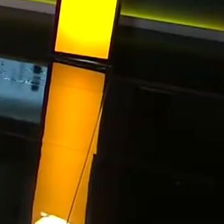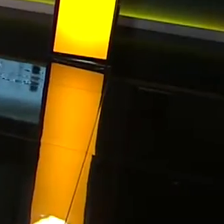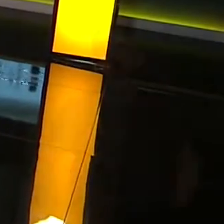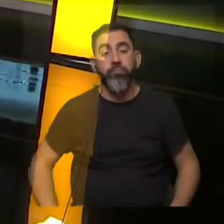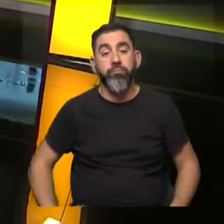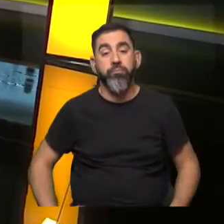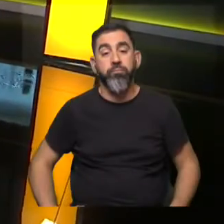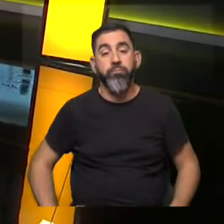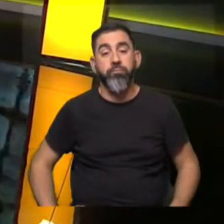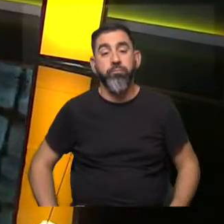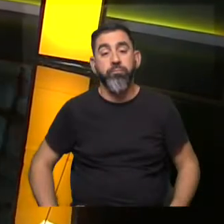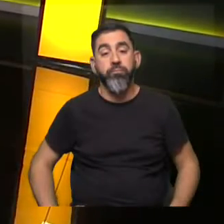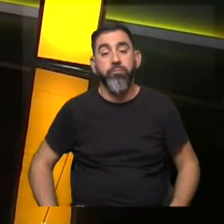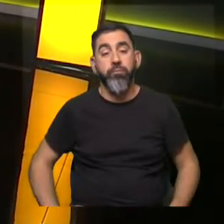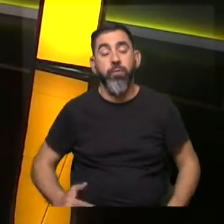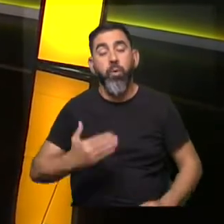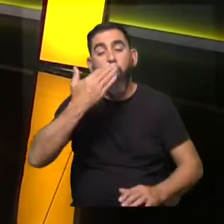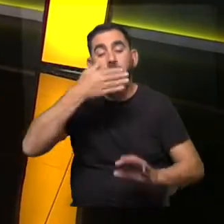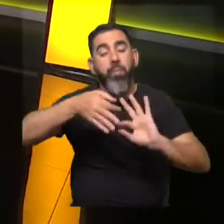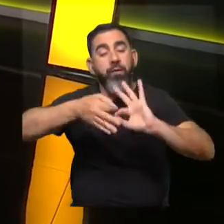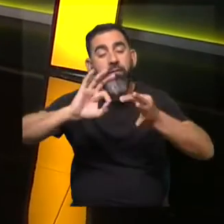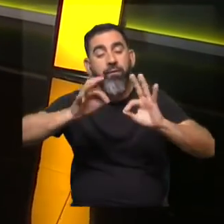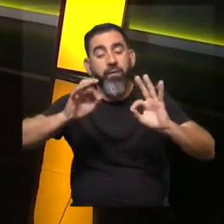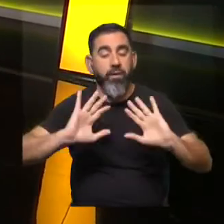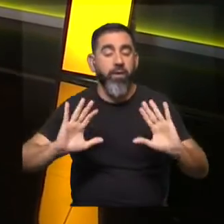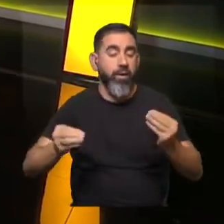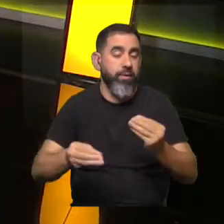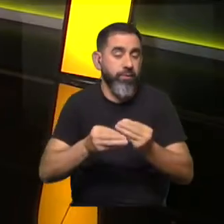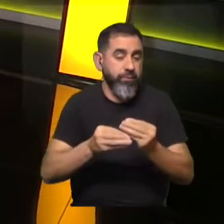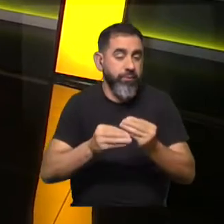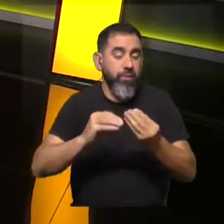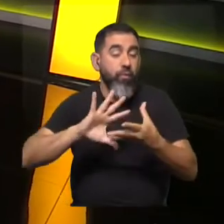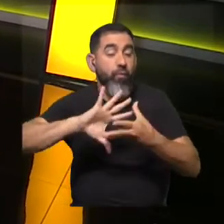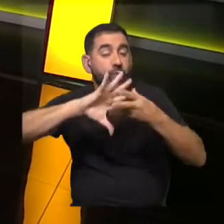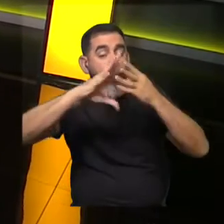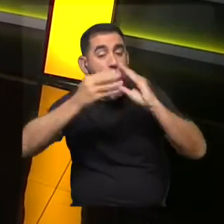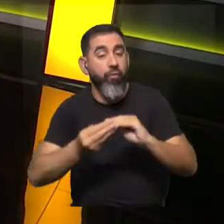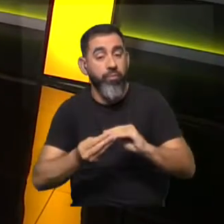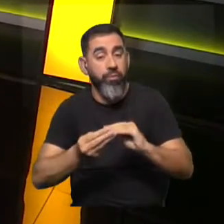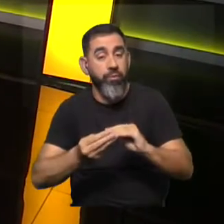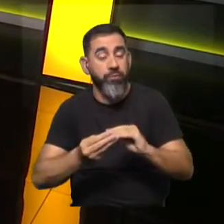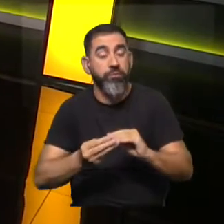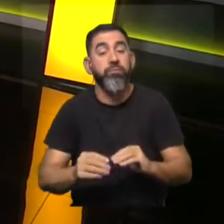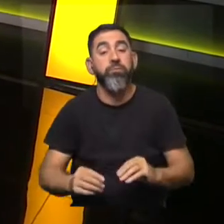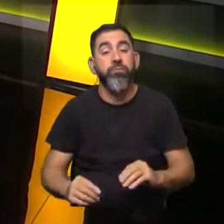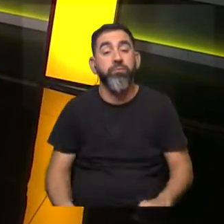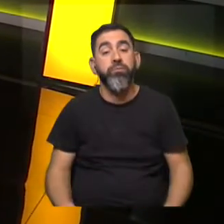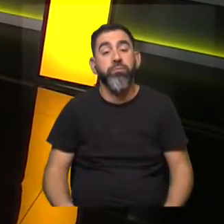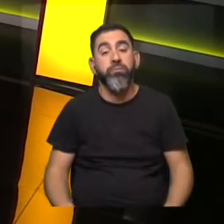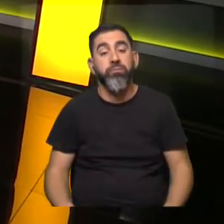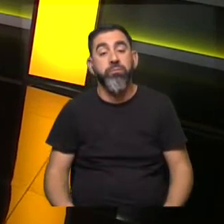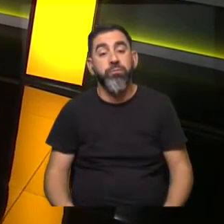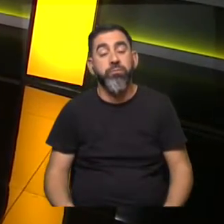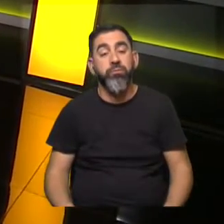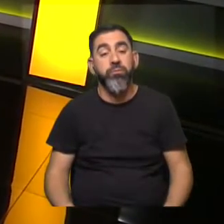Que agregarle a las últimas frases de Milagros Cervino, ¿no? Un modelo, si se quiere, a una escala relativamente